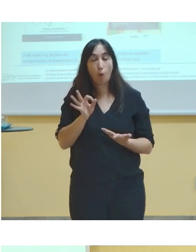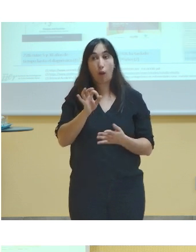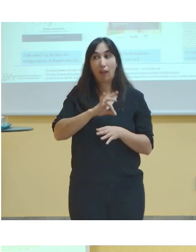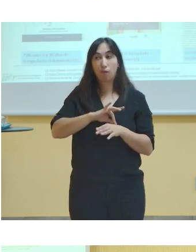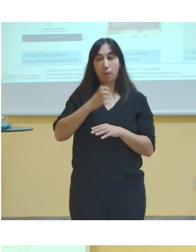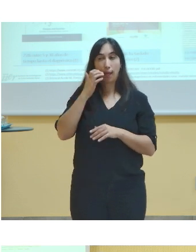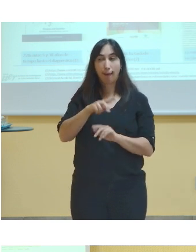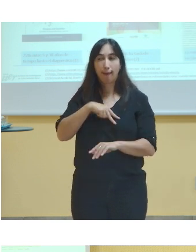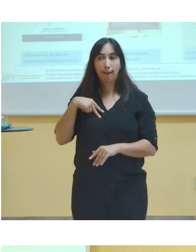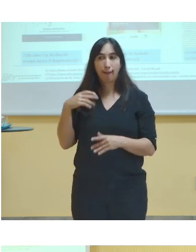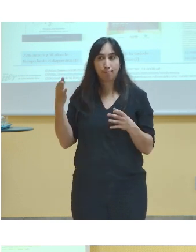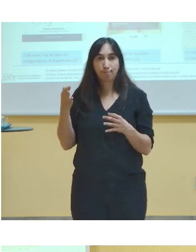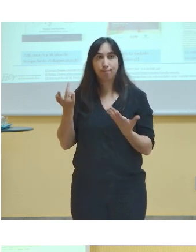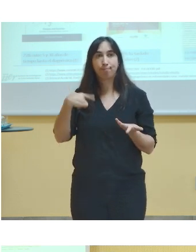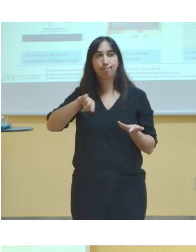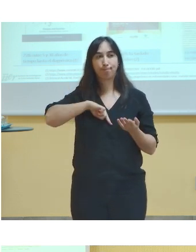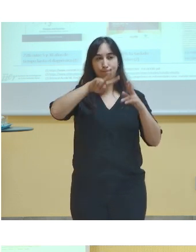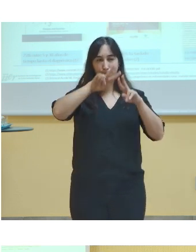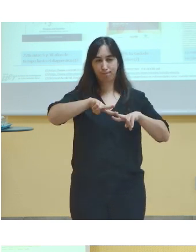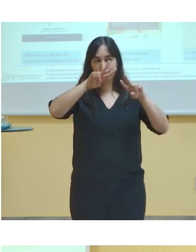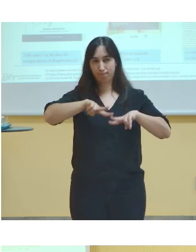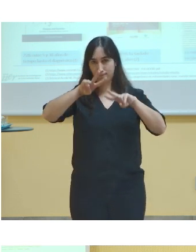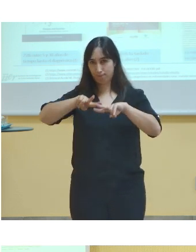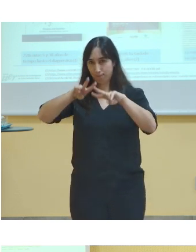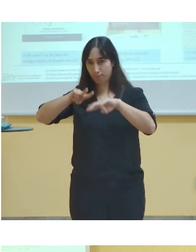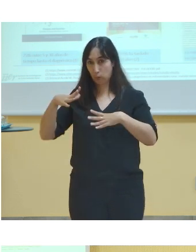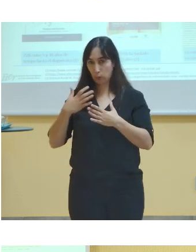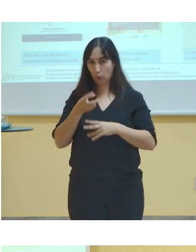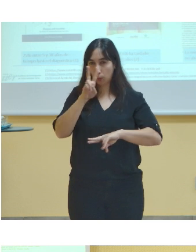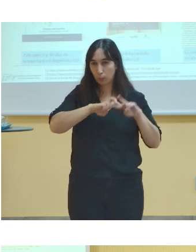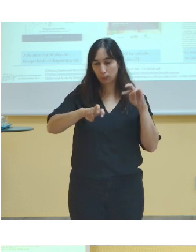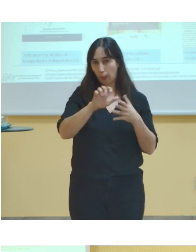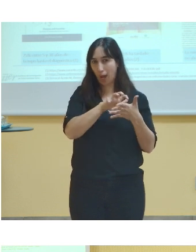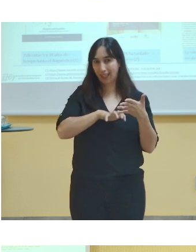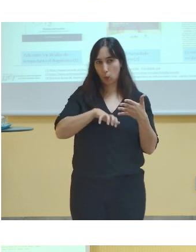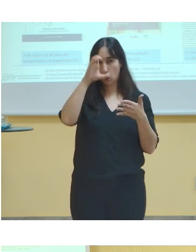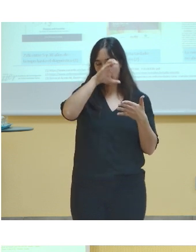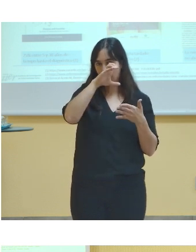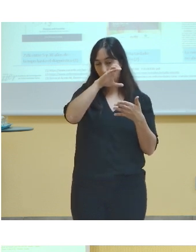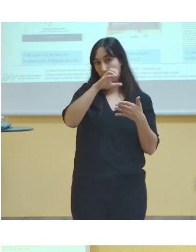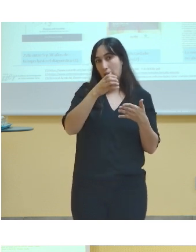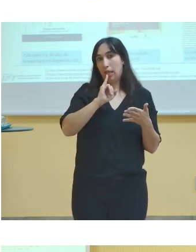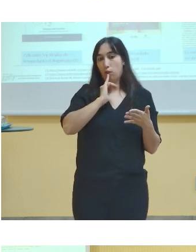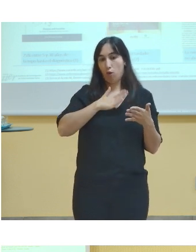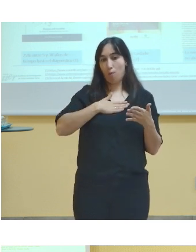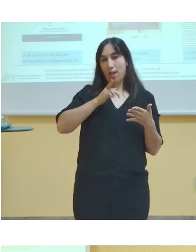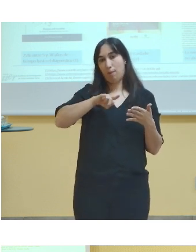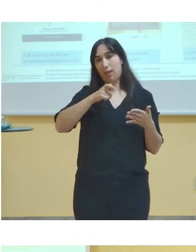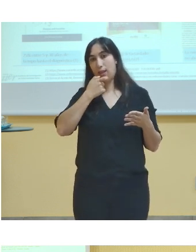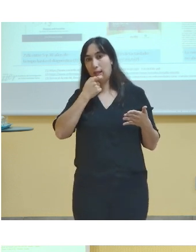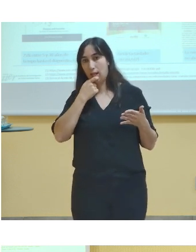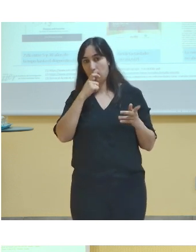en su conjunto? Hicimos una revisión sistemática en la que buscamos artículos científicos publicados tanto en nuestro idioma como en